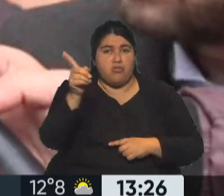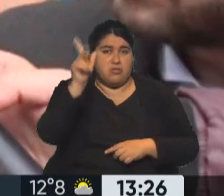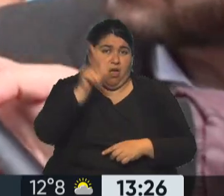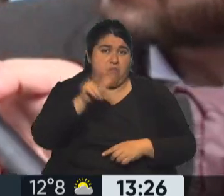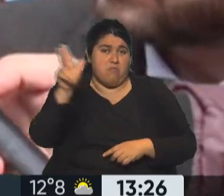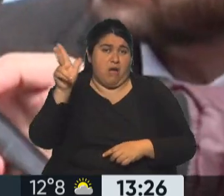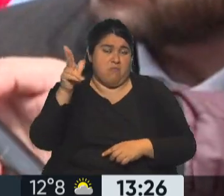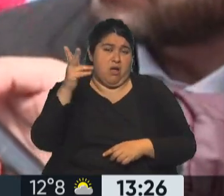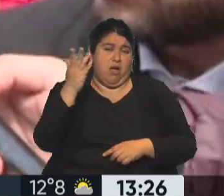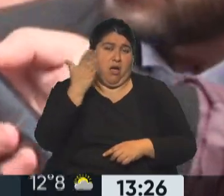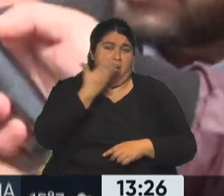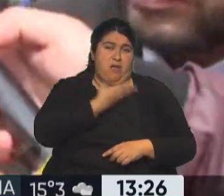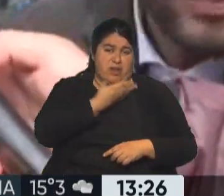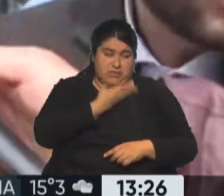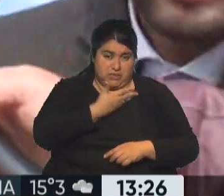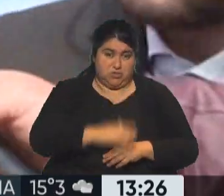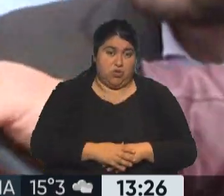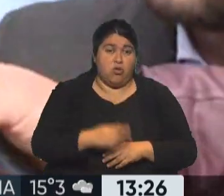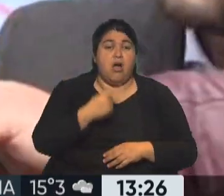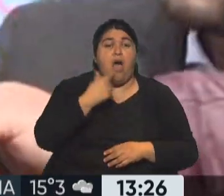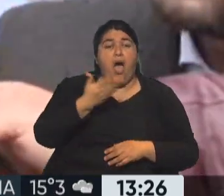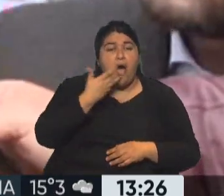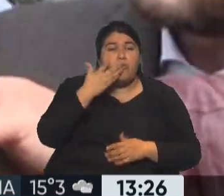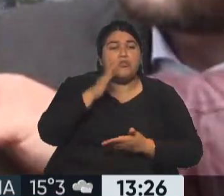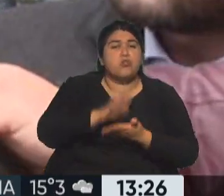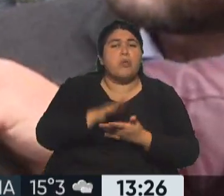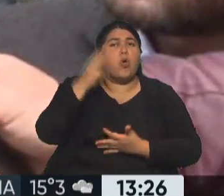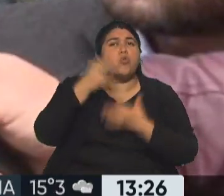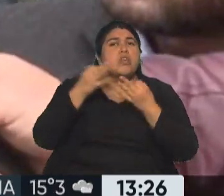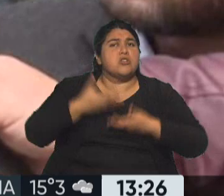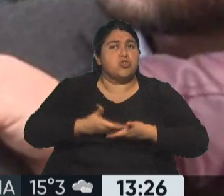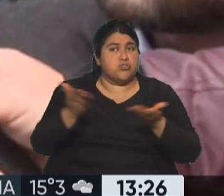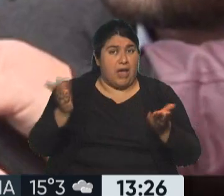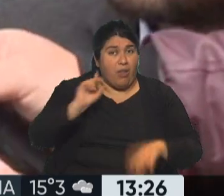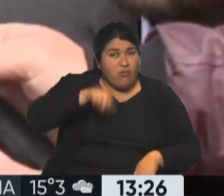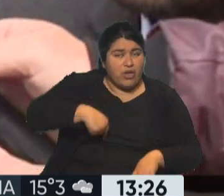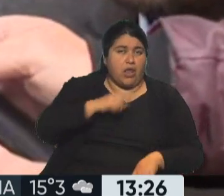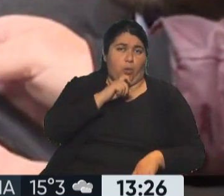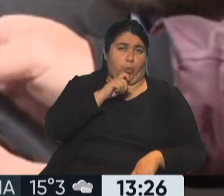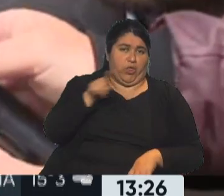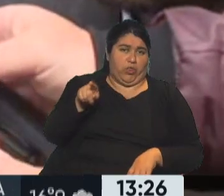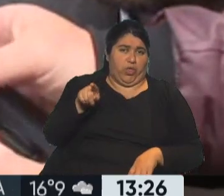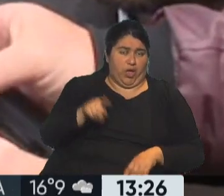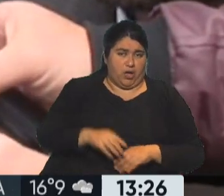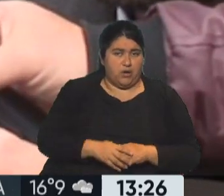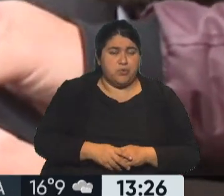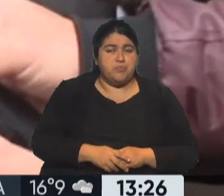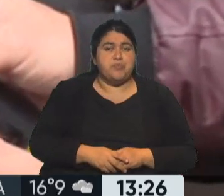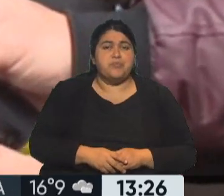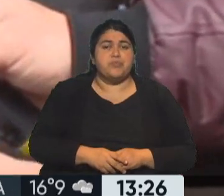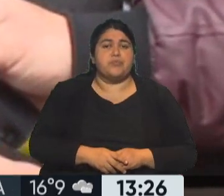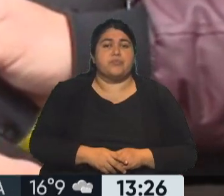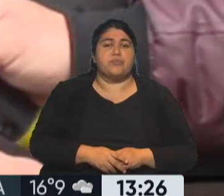Porque habla de la mierda de la justicia social y está hablando que es fruto de la envidia, que es fruto